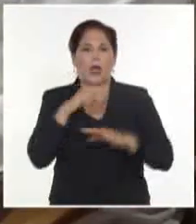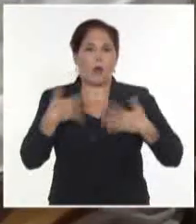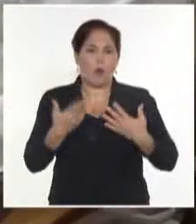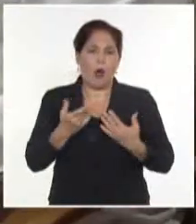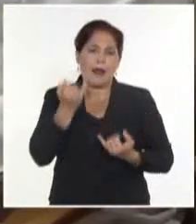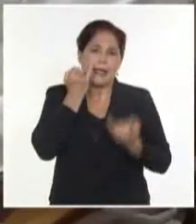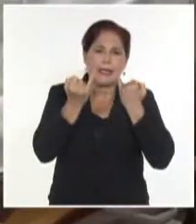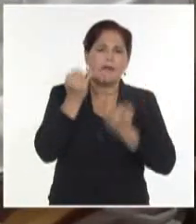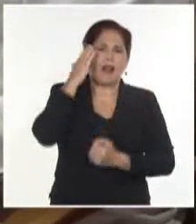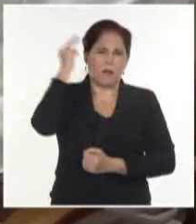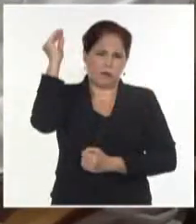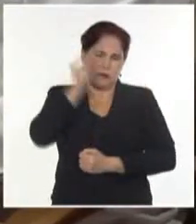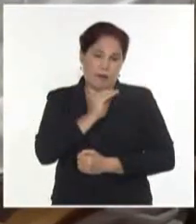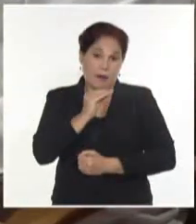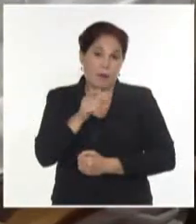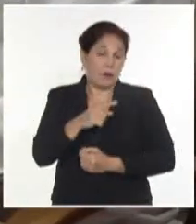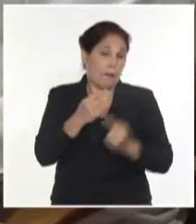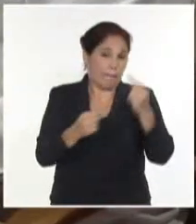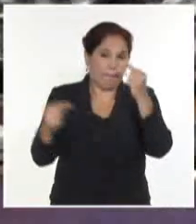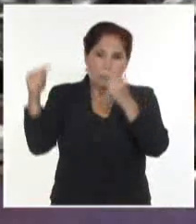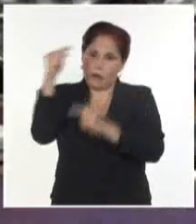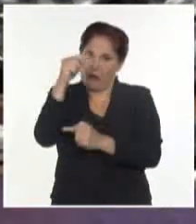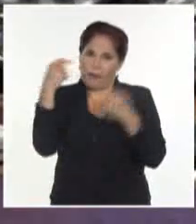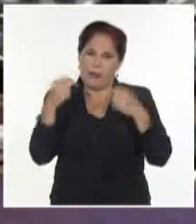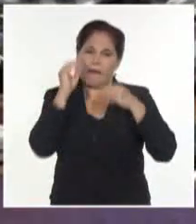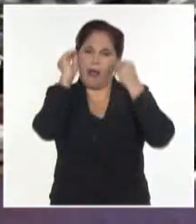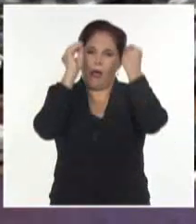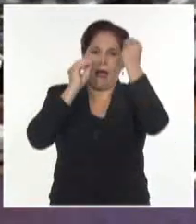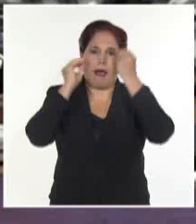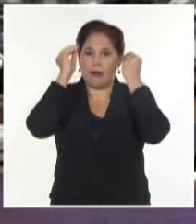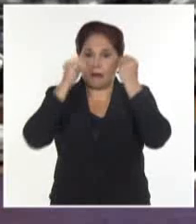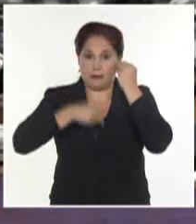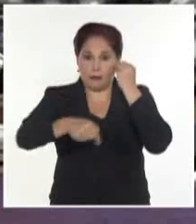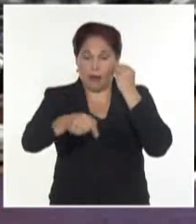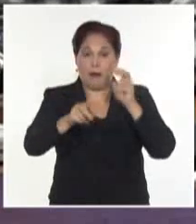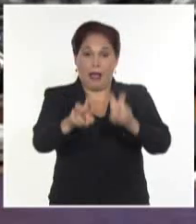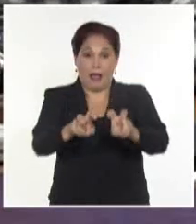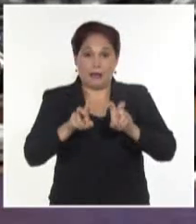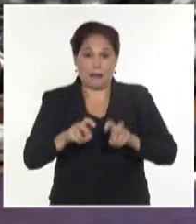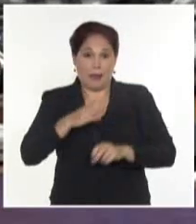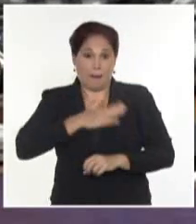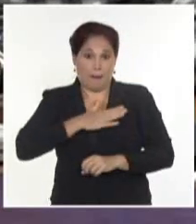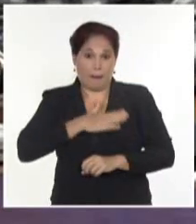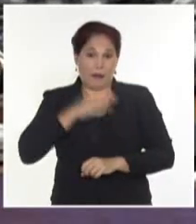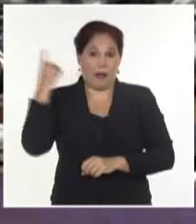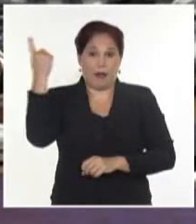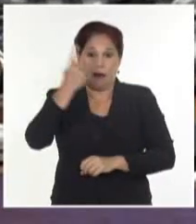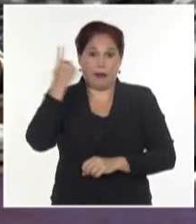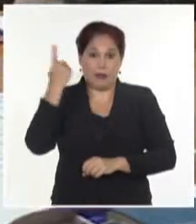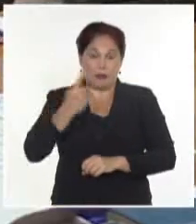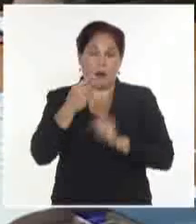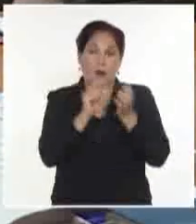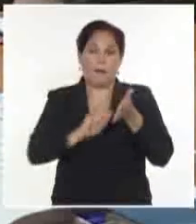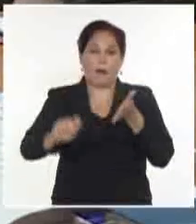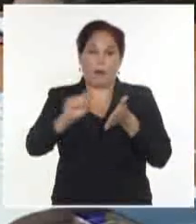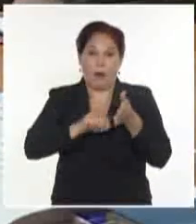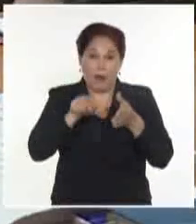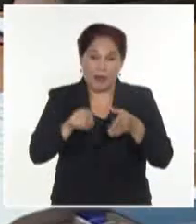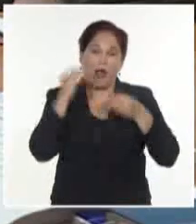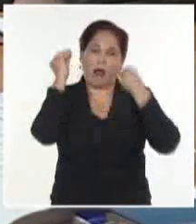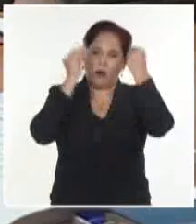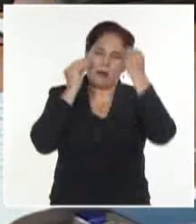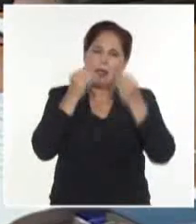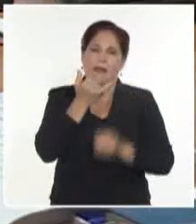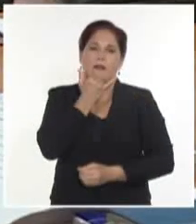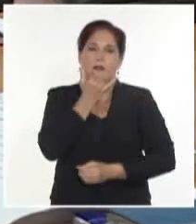identificadas, asuntos prioritarios que serán analizados en la próxima sesión de la Asamblea Nacional del Poder Popular. Durante el